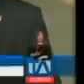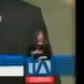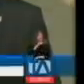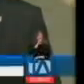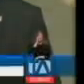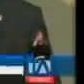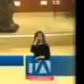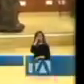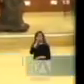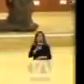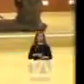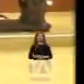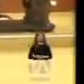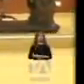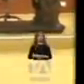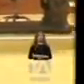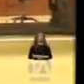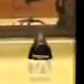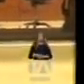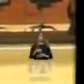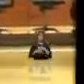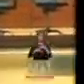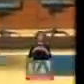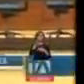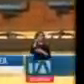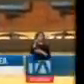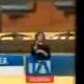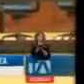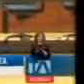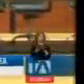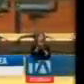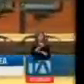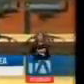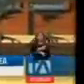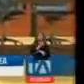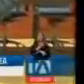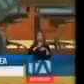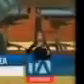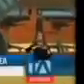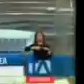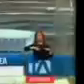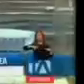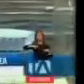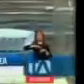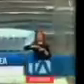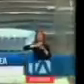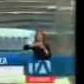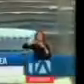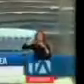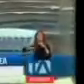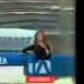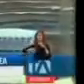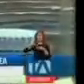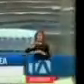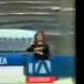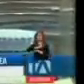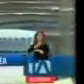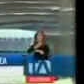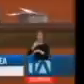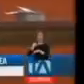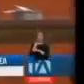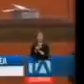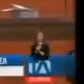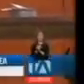expresidente de la República. La instrucción fiscal, que estaba por concluir en unos días, se extenderá 30 días para garantizar la defensa de las